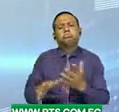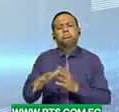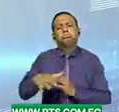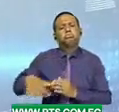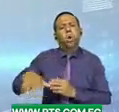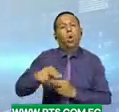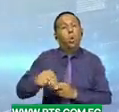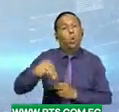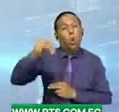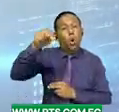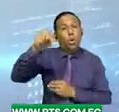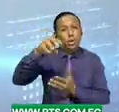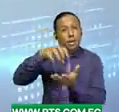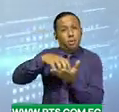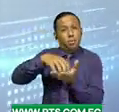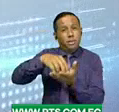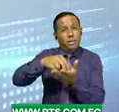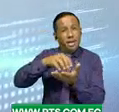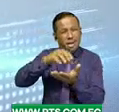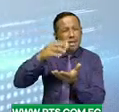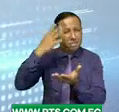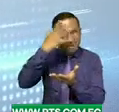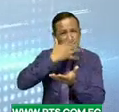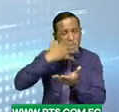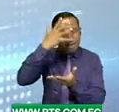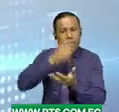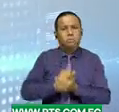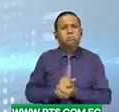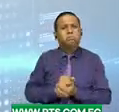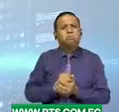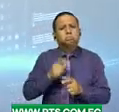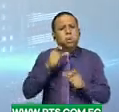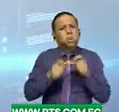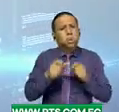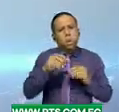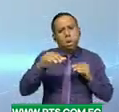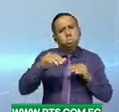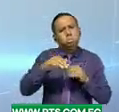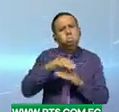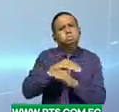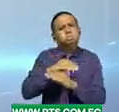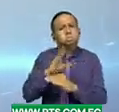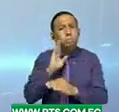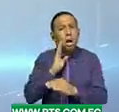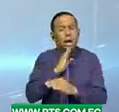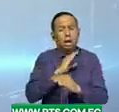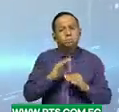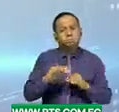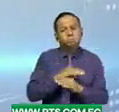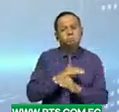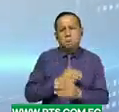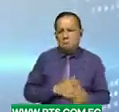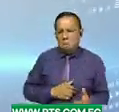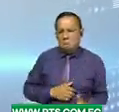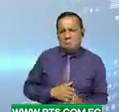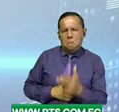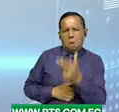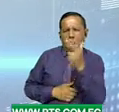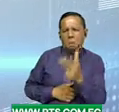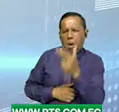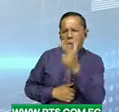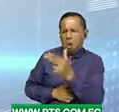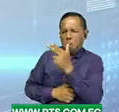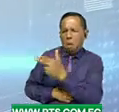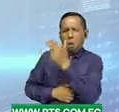norte de la provincia de Esmeraldas, y allí entraron al local y dispararon a varias personas que se encontraban a esa